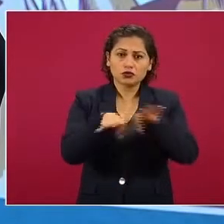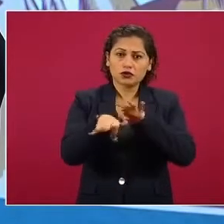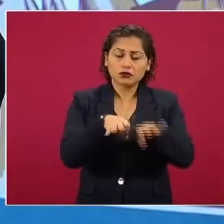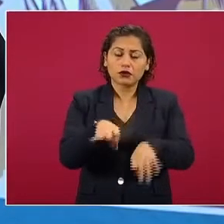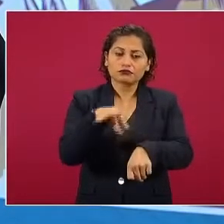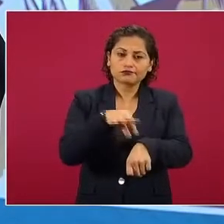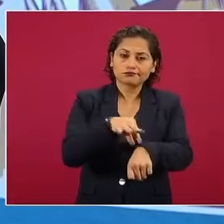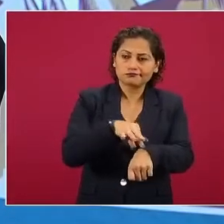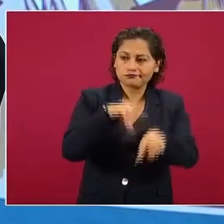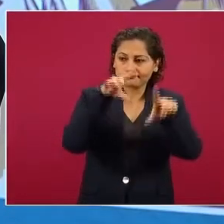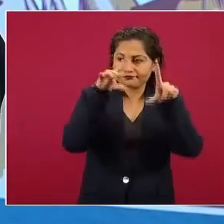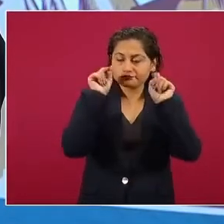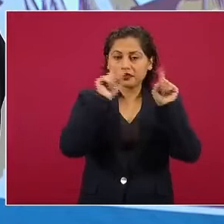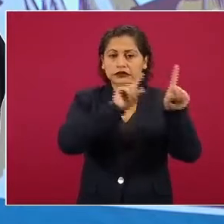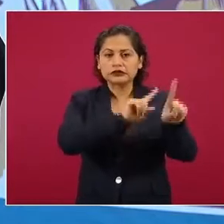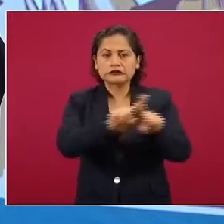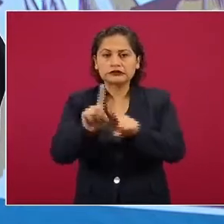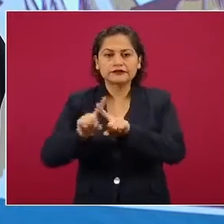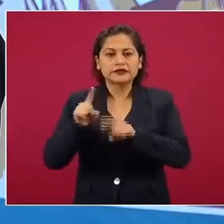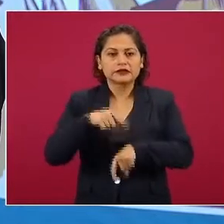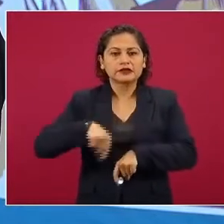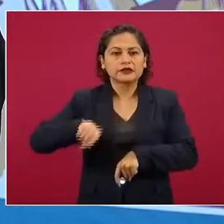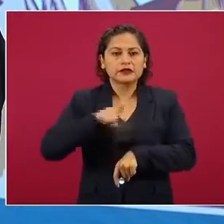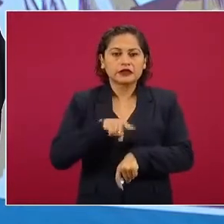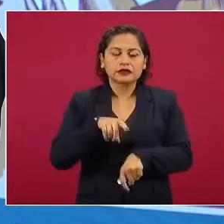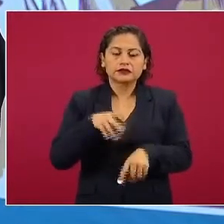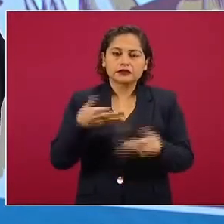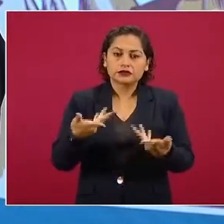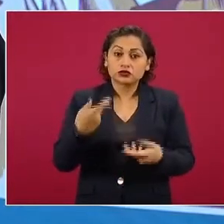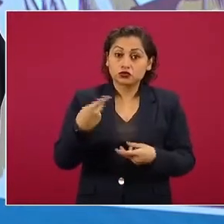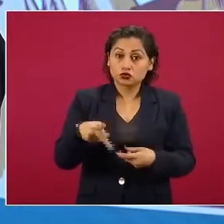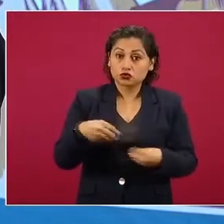que han arriesgado la vida por salvar vidas.